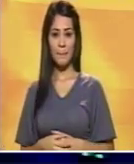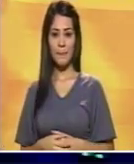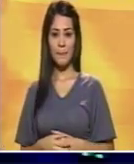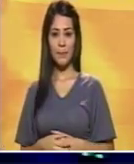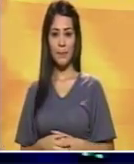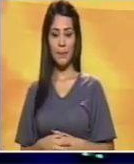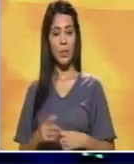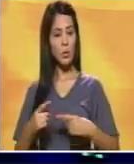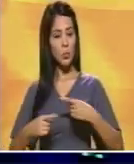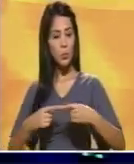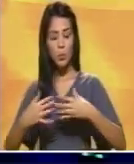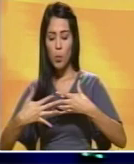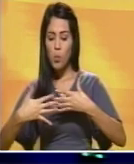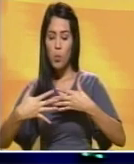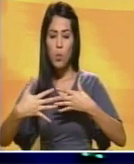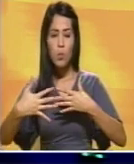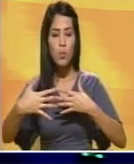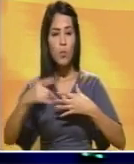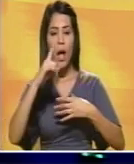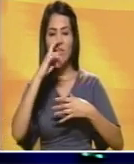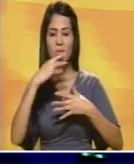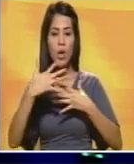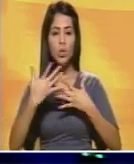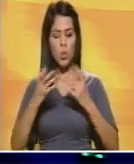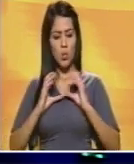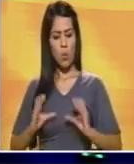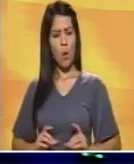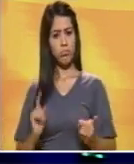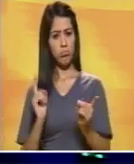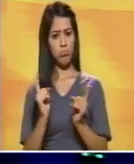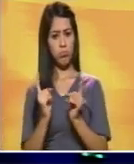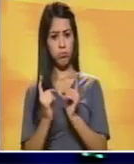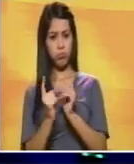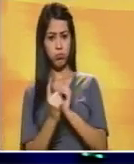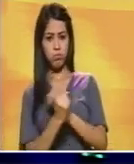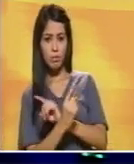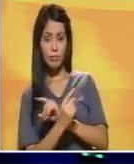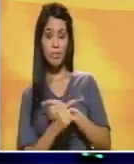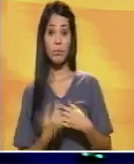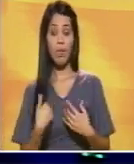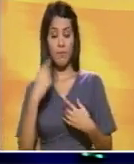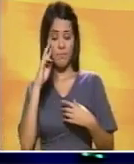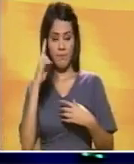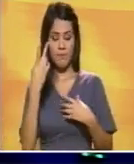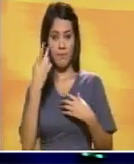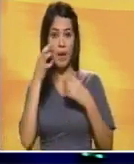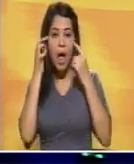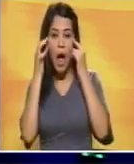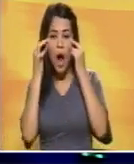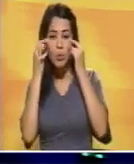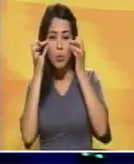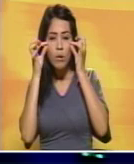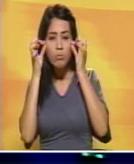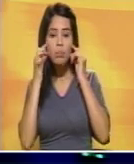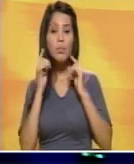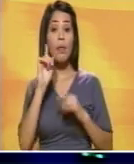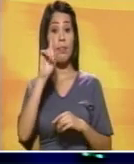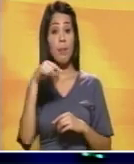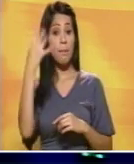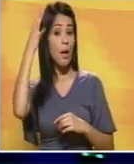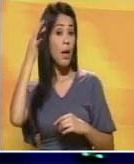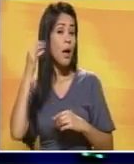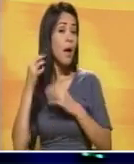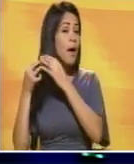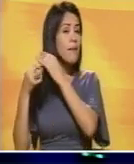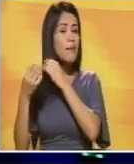A medida que pasa el tiempo, nuestro cuerpo experimenta cambios. Quizás lo primero que notamos son arrugas en la piel o la aparición de canas